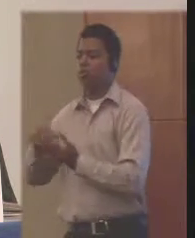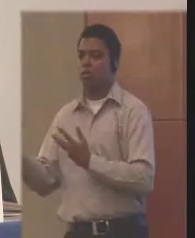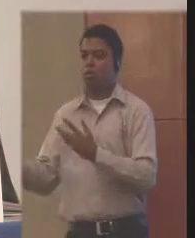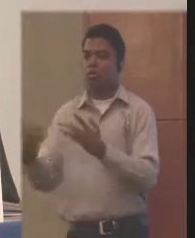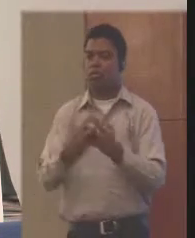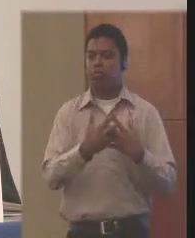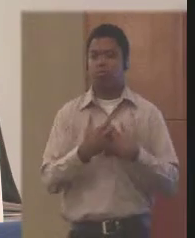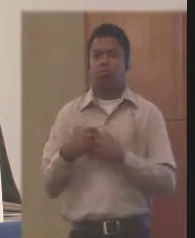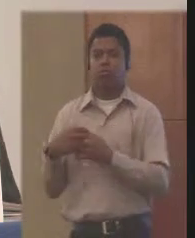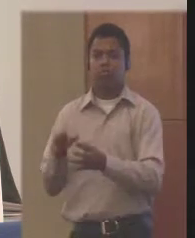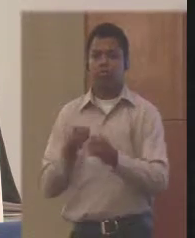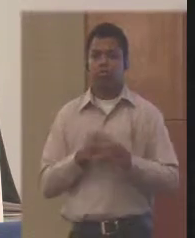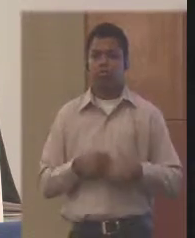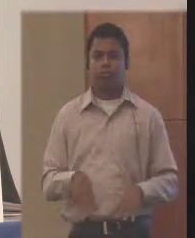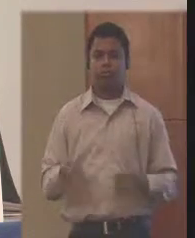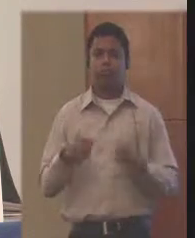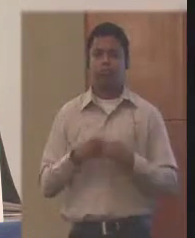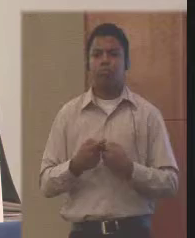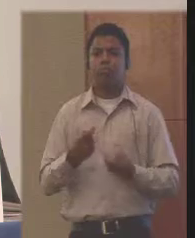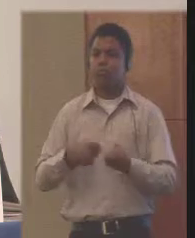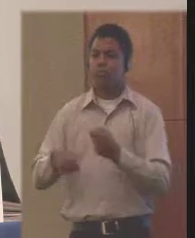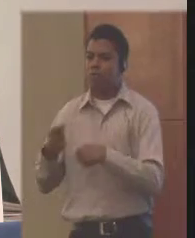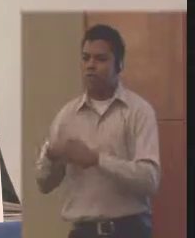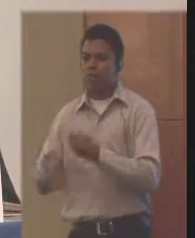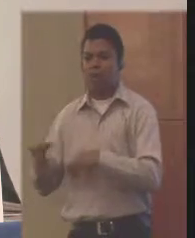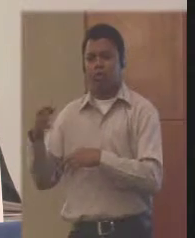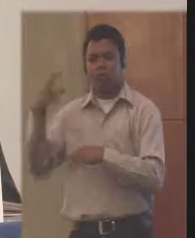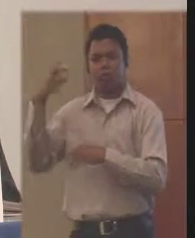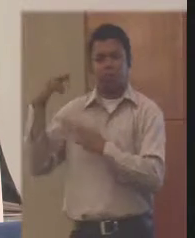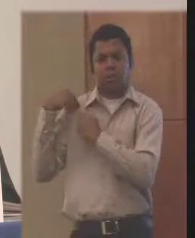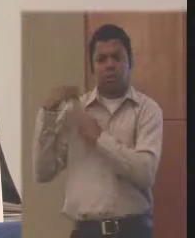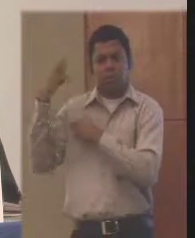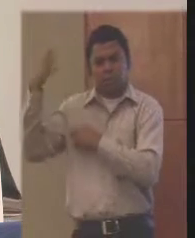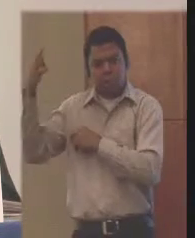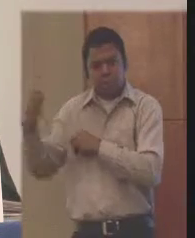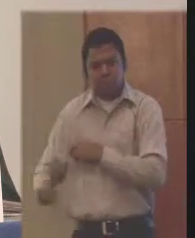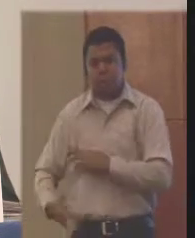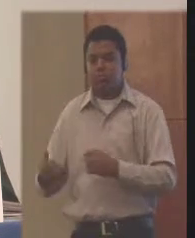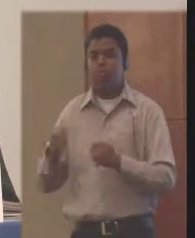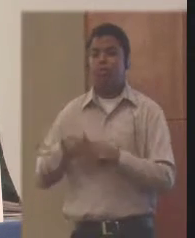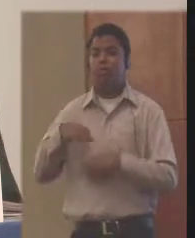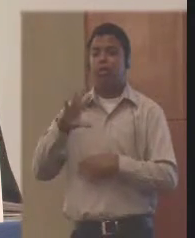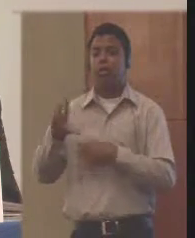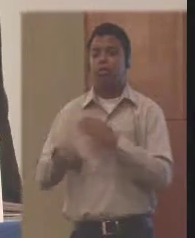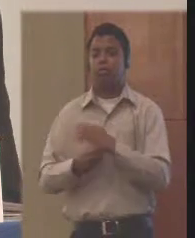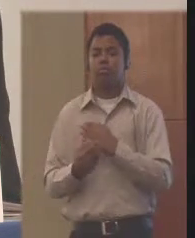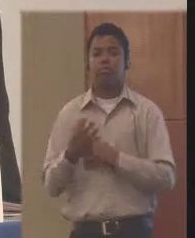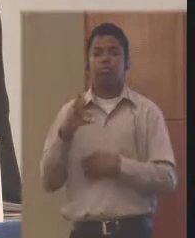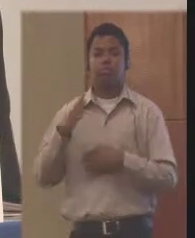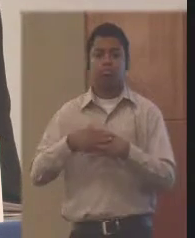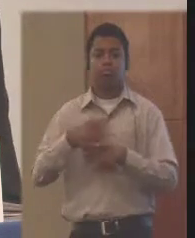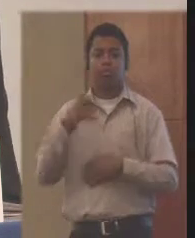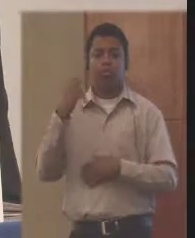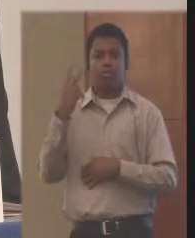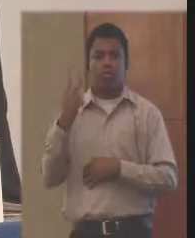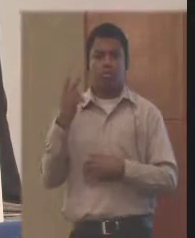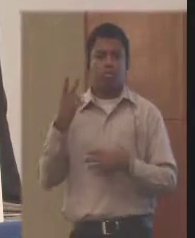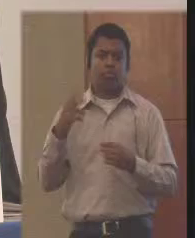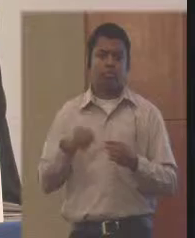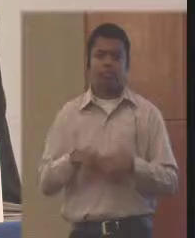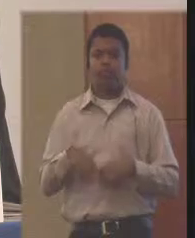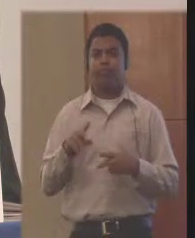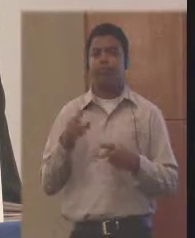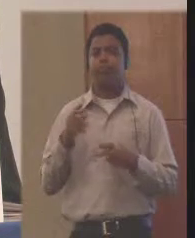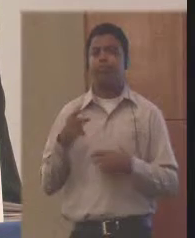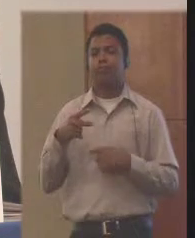inversiones responsables. Y dos aspectos más en los cuales obviamente estamos involucrados como universidad, que tiene que ver el